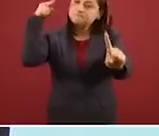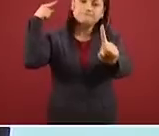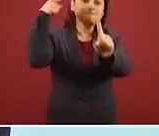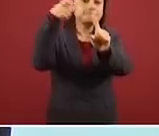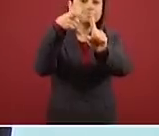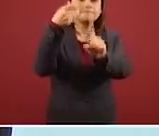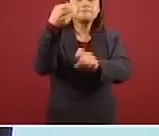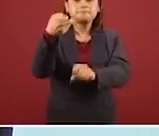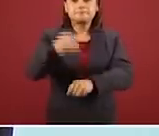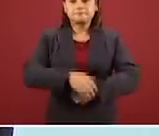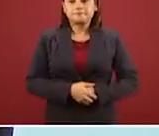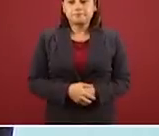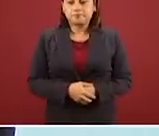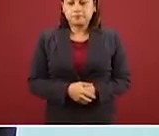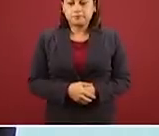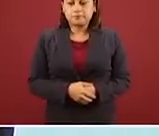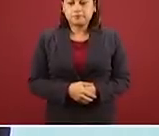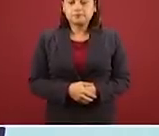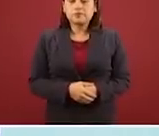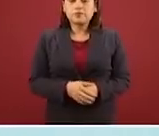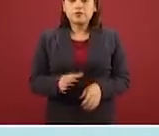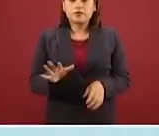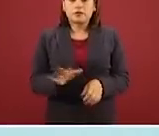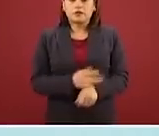reto, porque